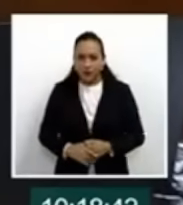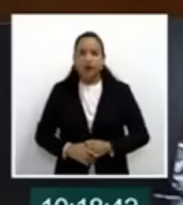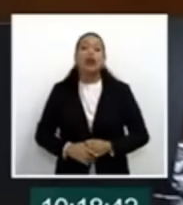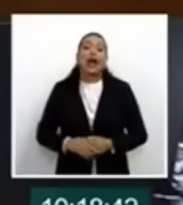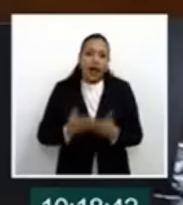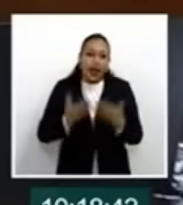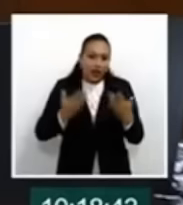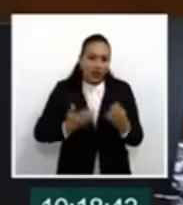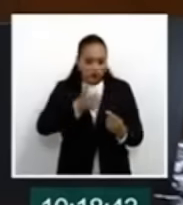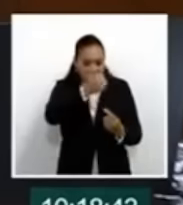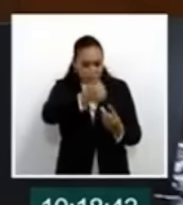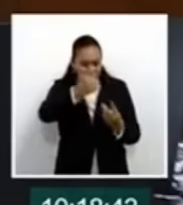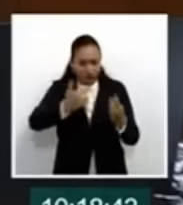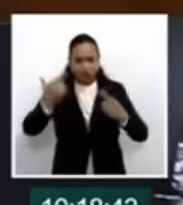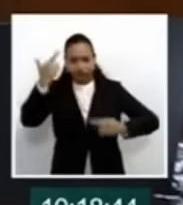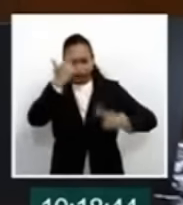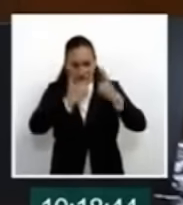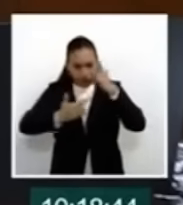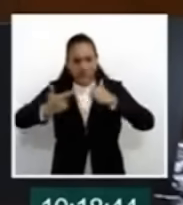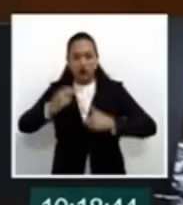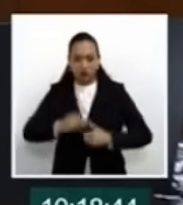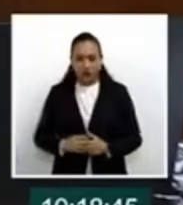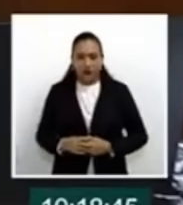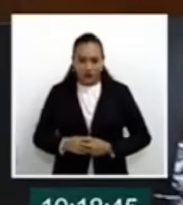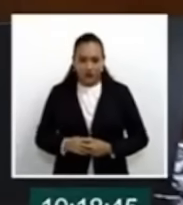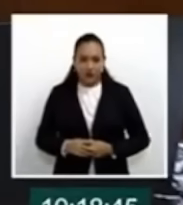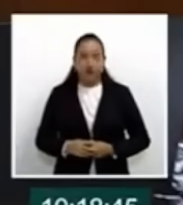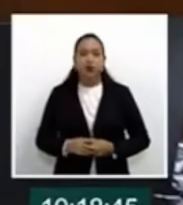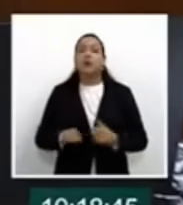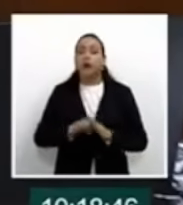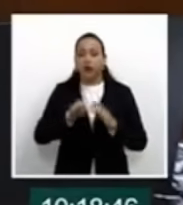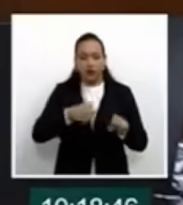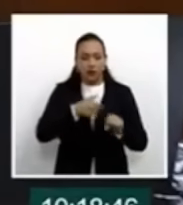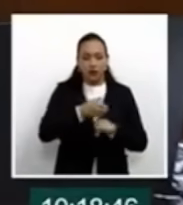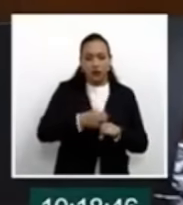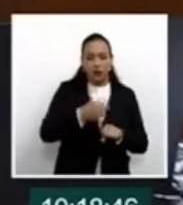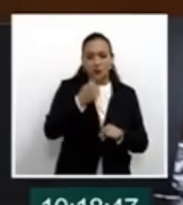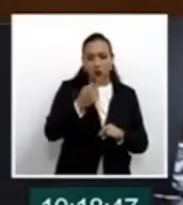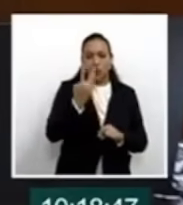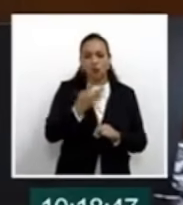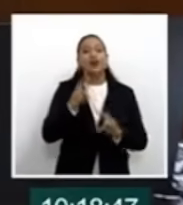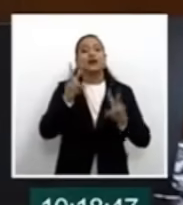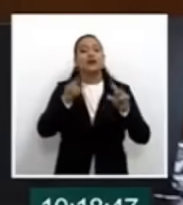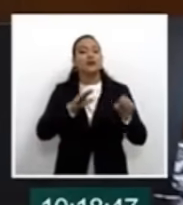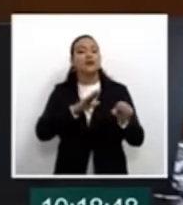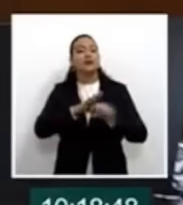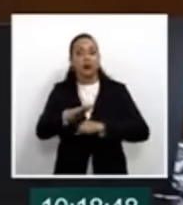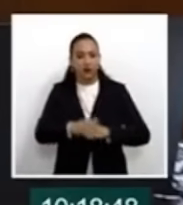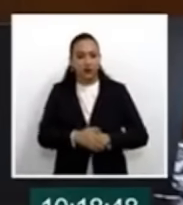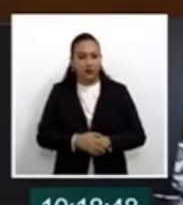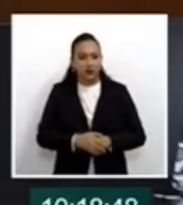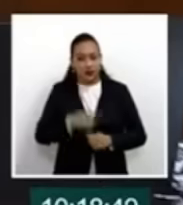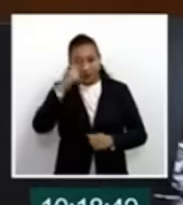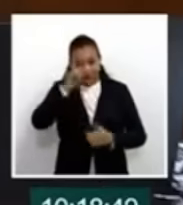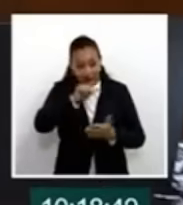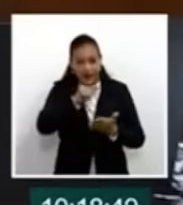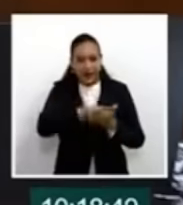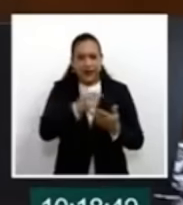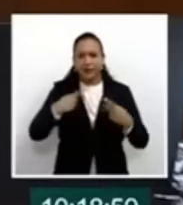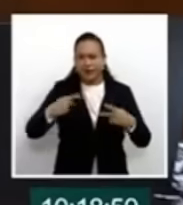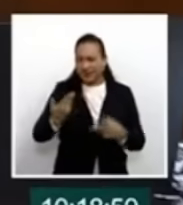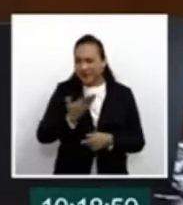que me emitieron no tenía la menor idea de lo que decía el juez. Así que, claro, tenía un abogado,